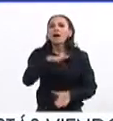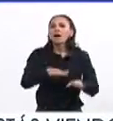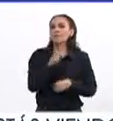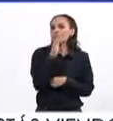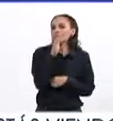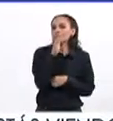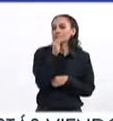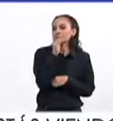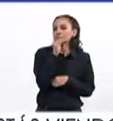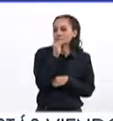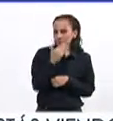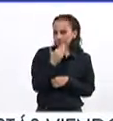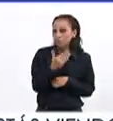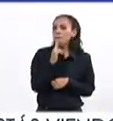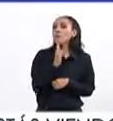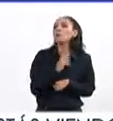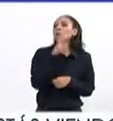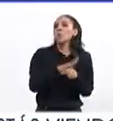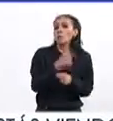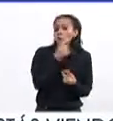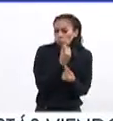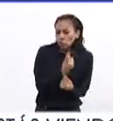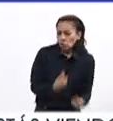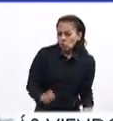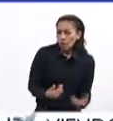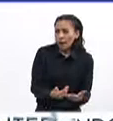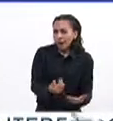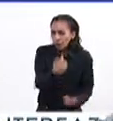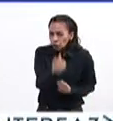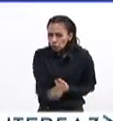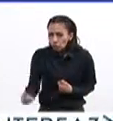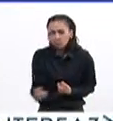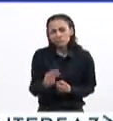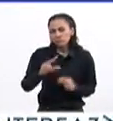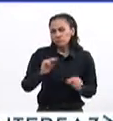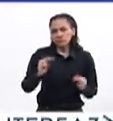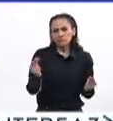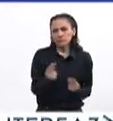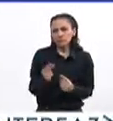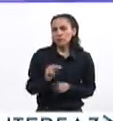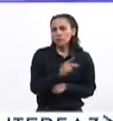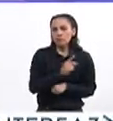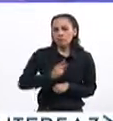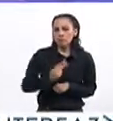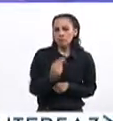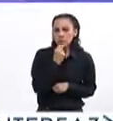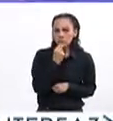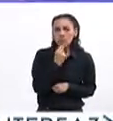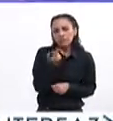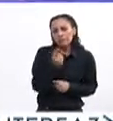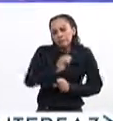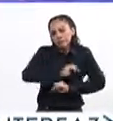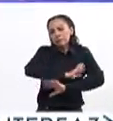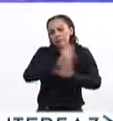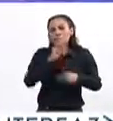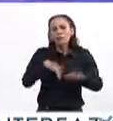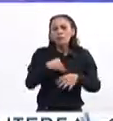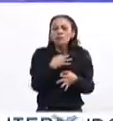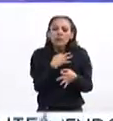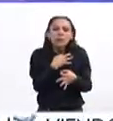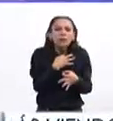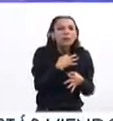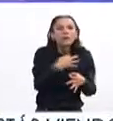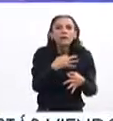de preferencia, ¿no? Que no los utilicen. Que les llame la atención, pues claro que les va a llamar la atención, ¿no?